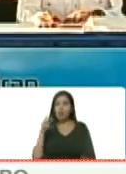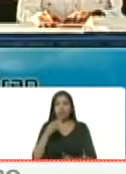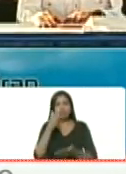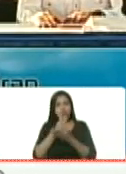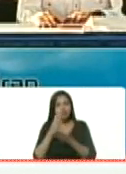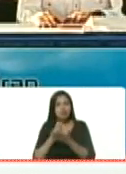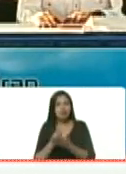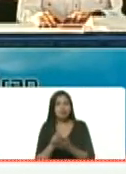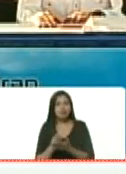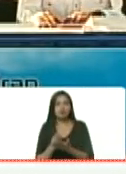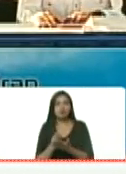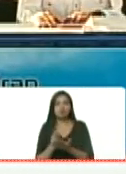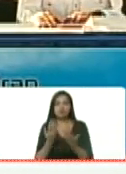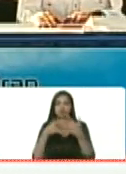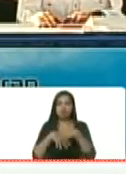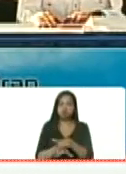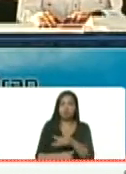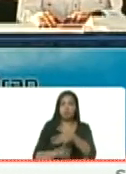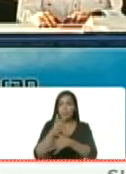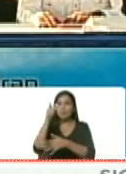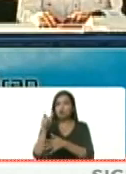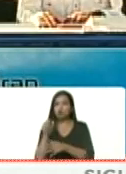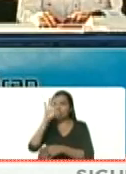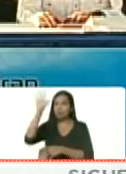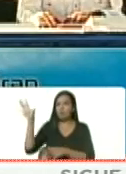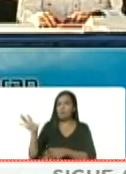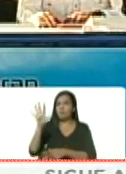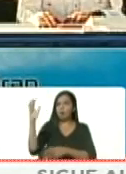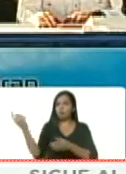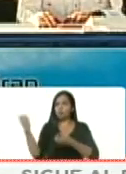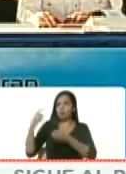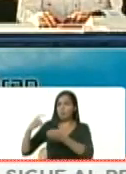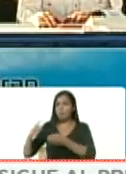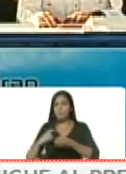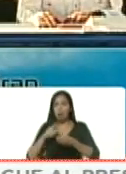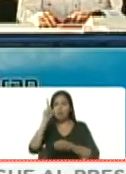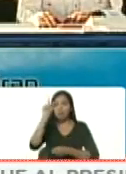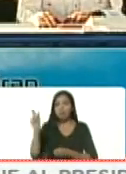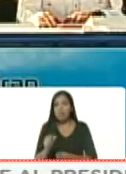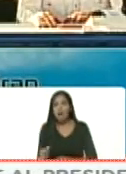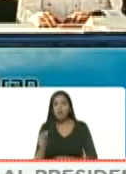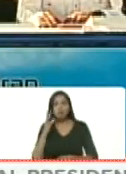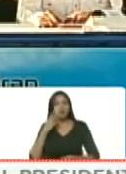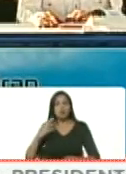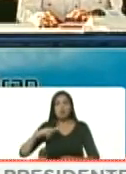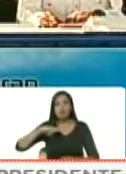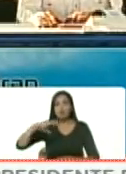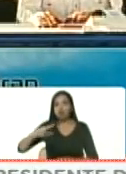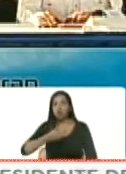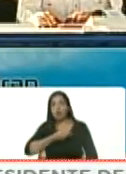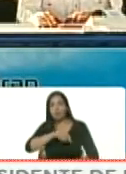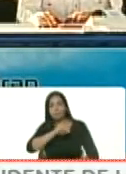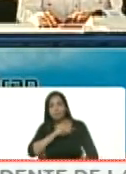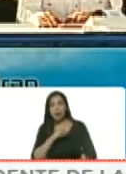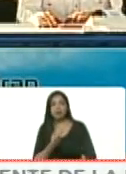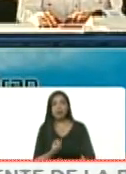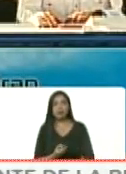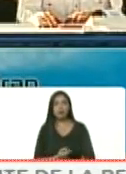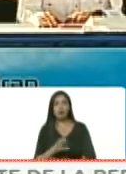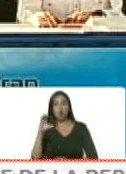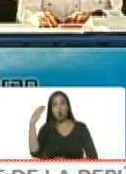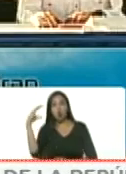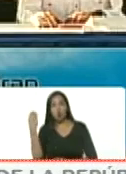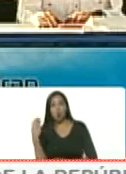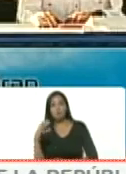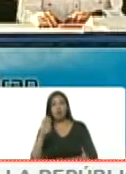nutrido, bueno, de gente que viene del mundo, de Italia, Portugal, España, claro.